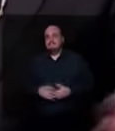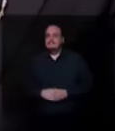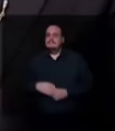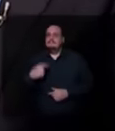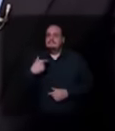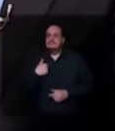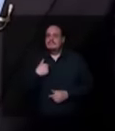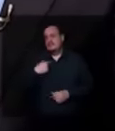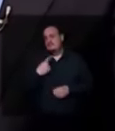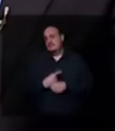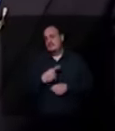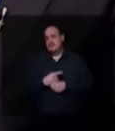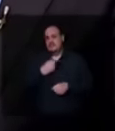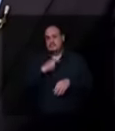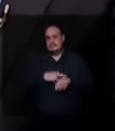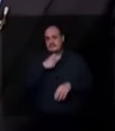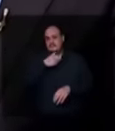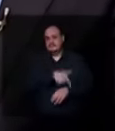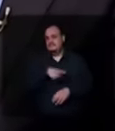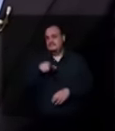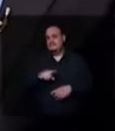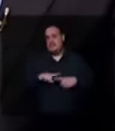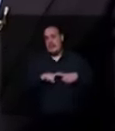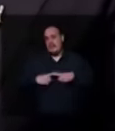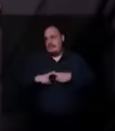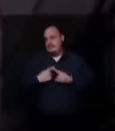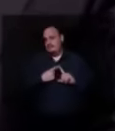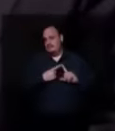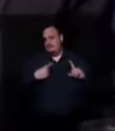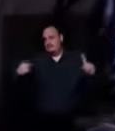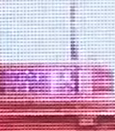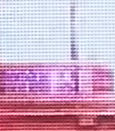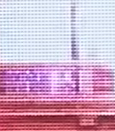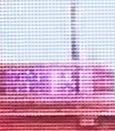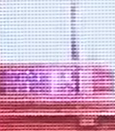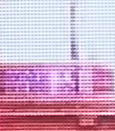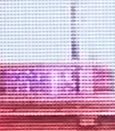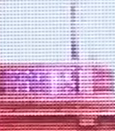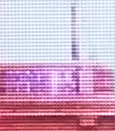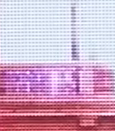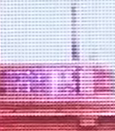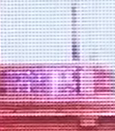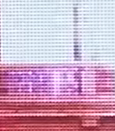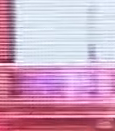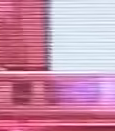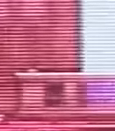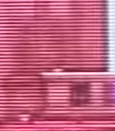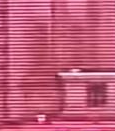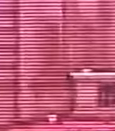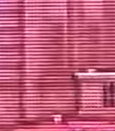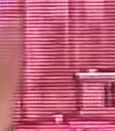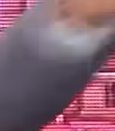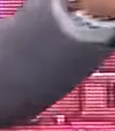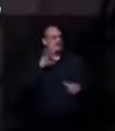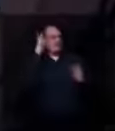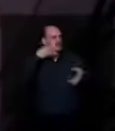ministro de Economía del actual gobierno con índices complicados. Sin embargo, tomó el centro de la escena y empezó a hacer preguntas, sí, fue al ataque y me